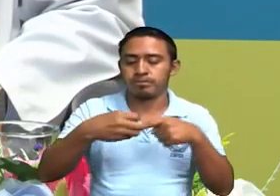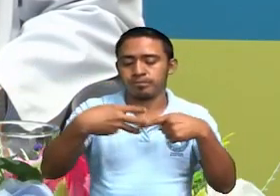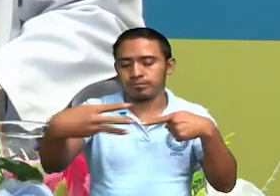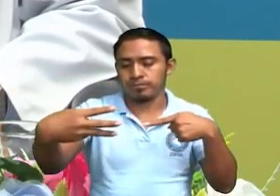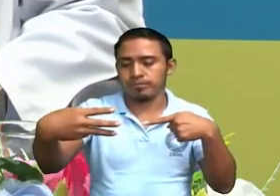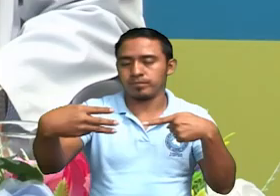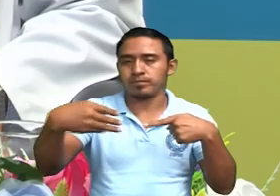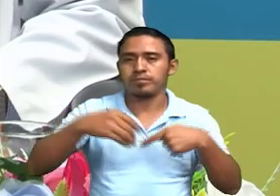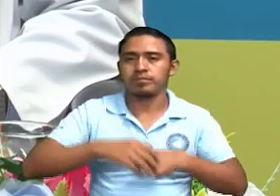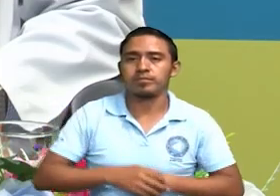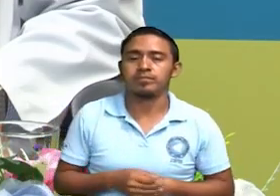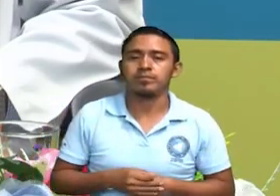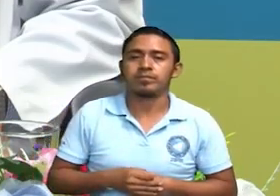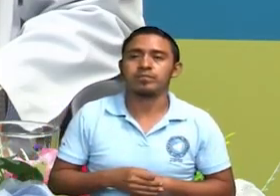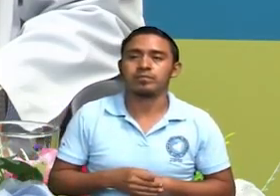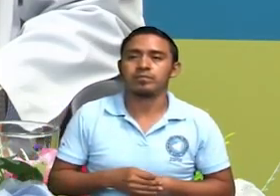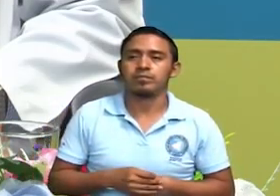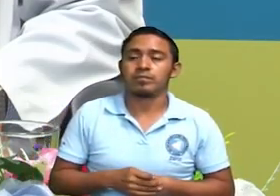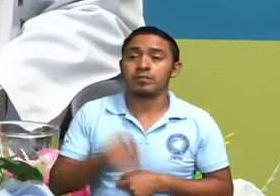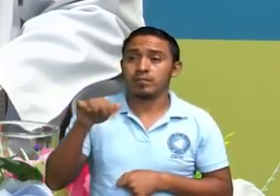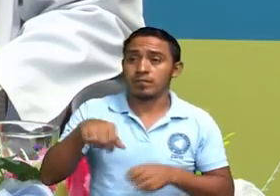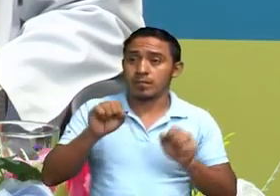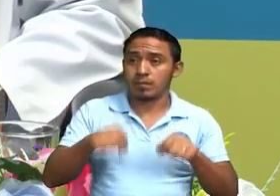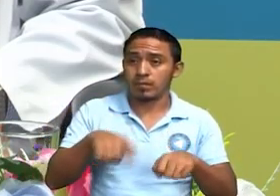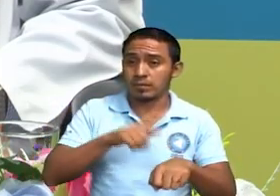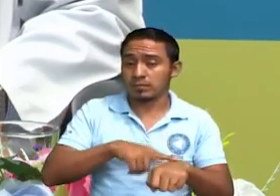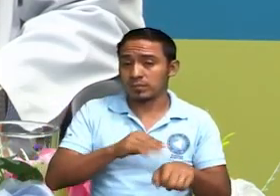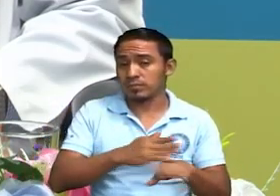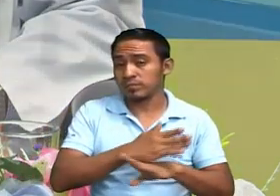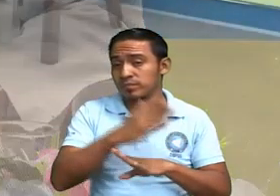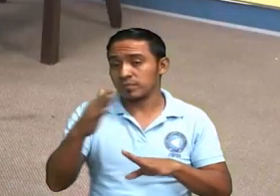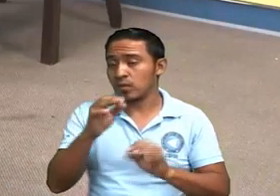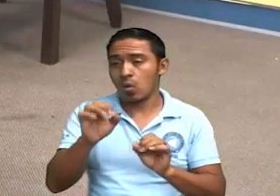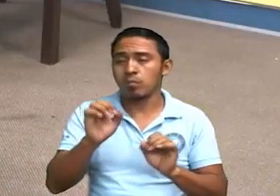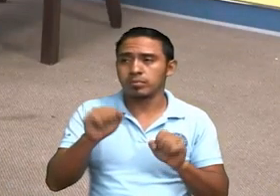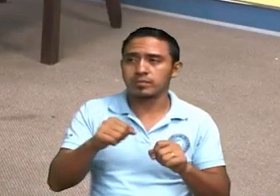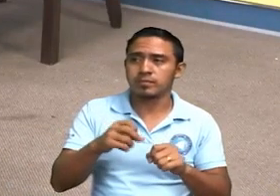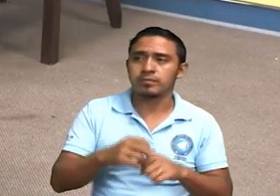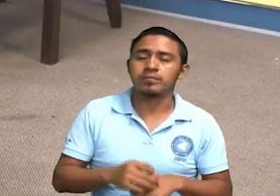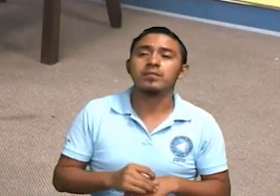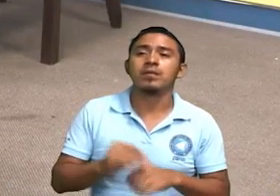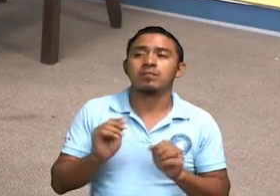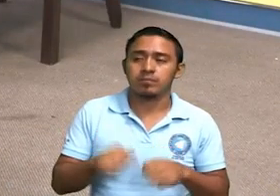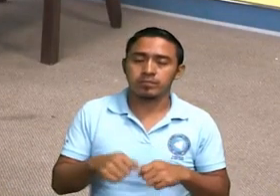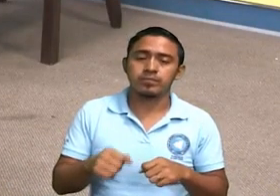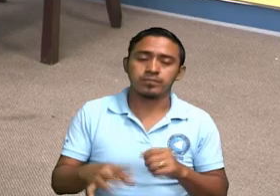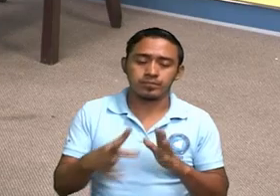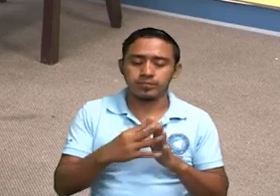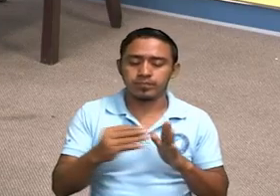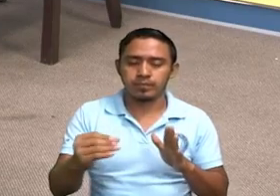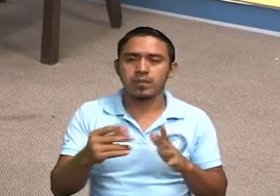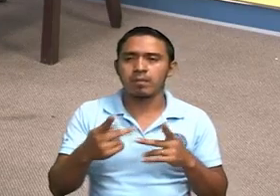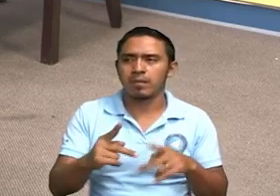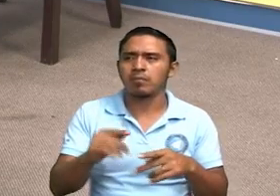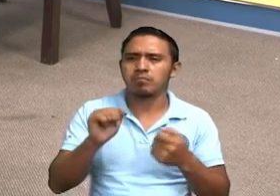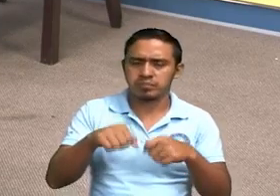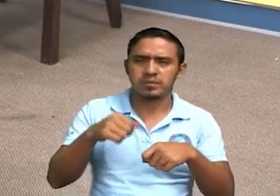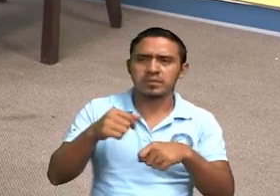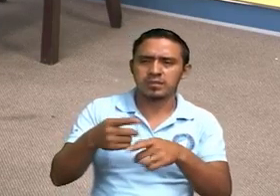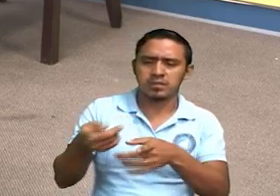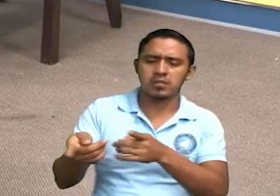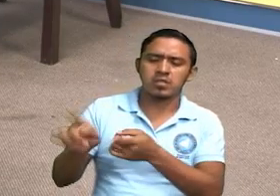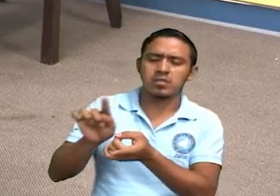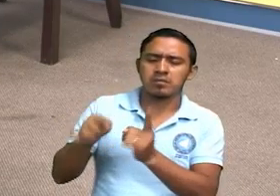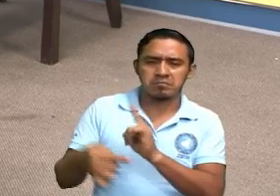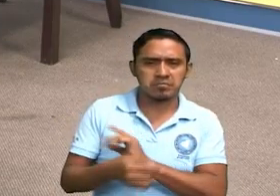¿Ves? ¿Y que puede ser permanente o no permanente? De transmisión, ¿ves? Mm. Pero que son reversibles. Ah, son